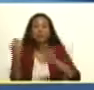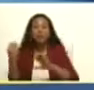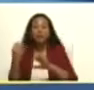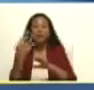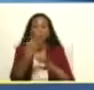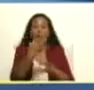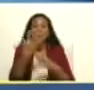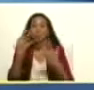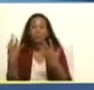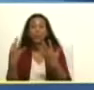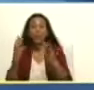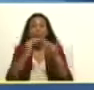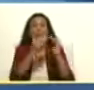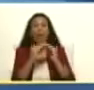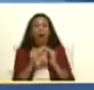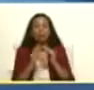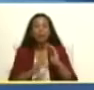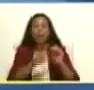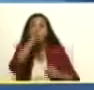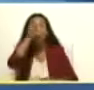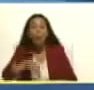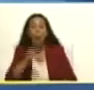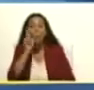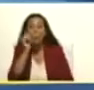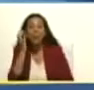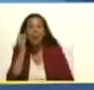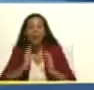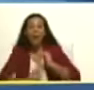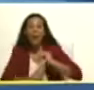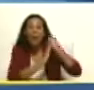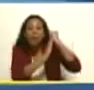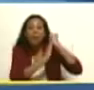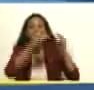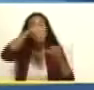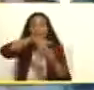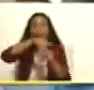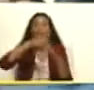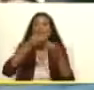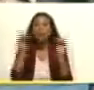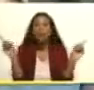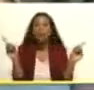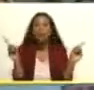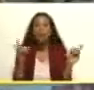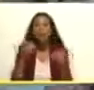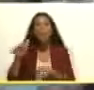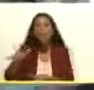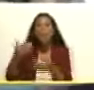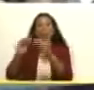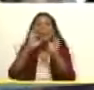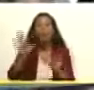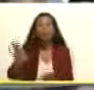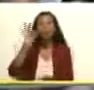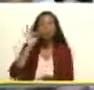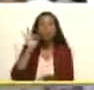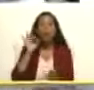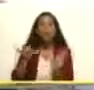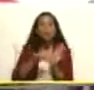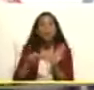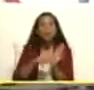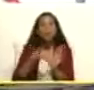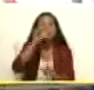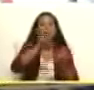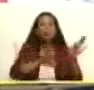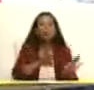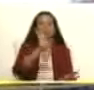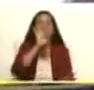48.638 comunidades, una jefa o un jefe electo democráticamente por su comunidad, por sus vecinos y vecinas.